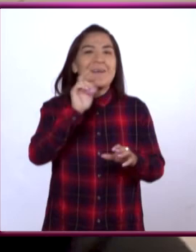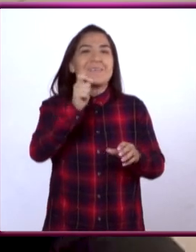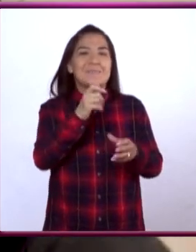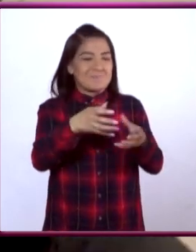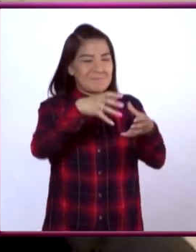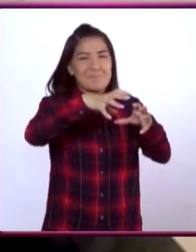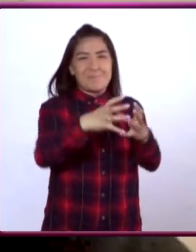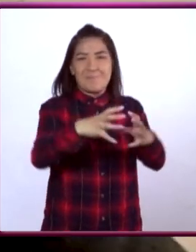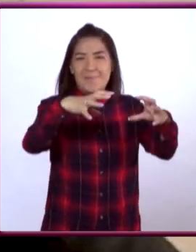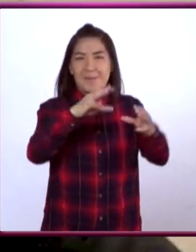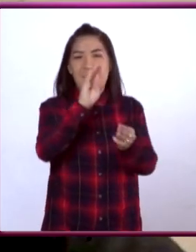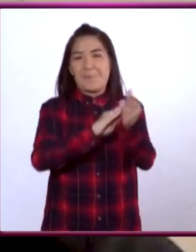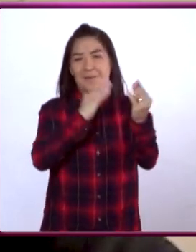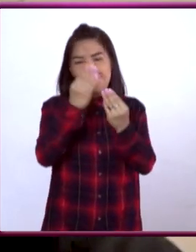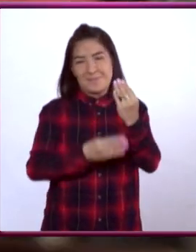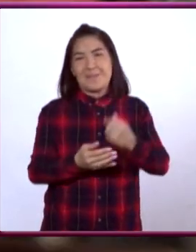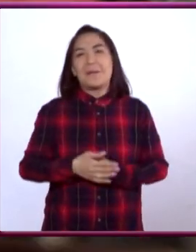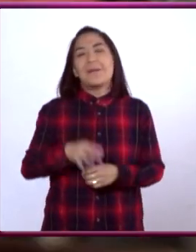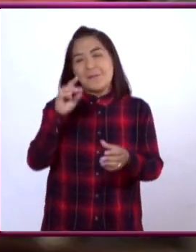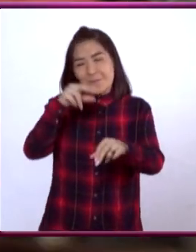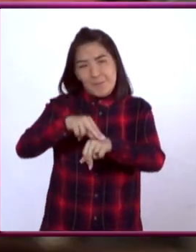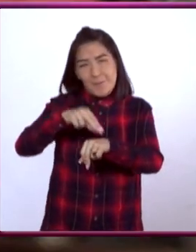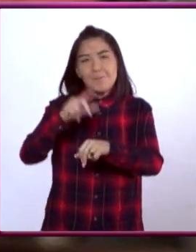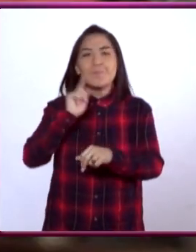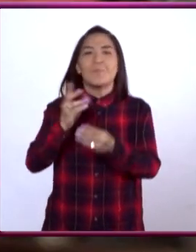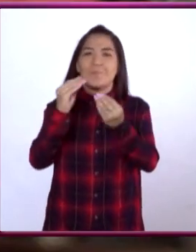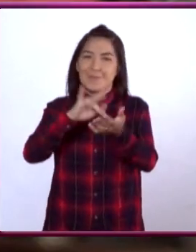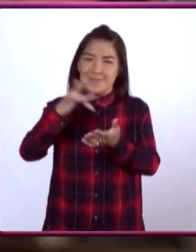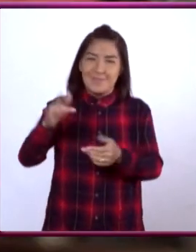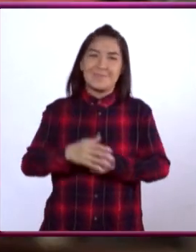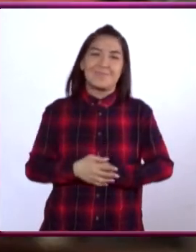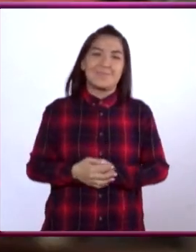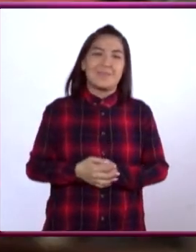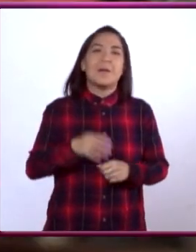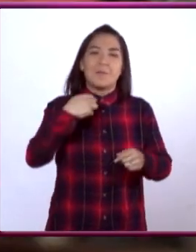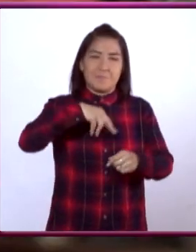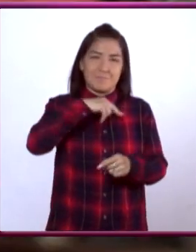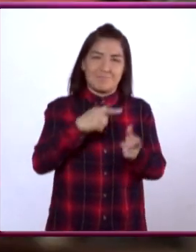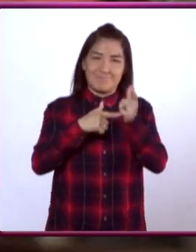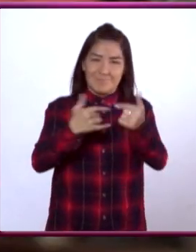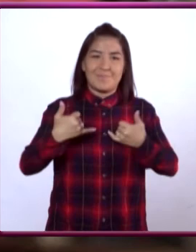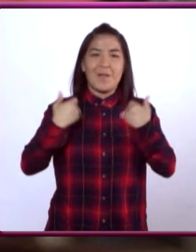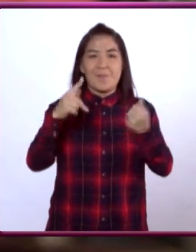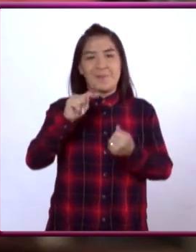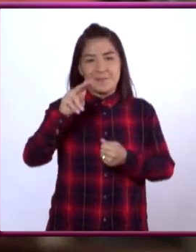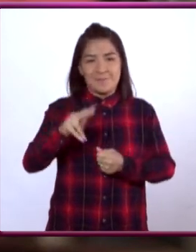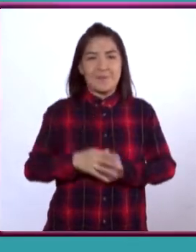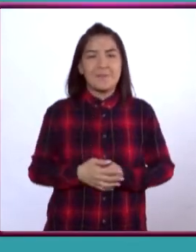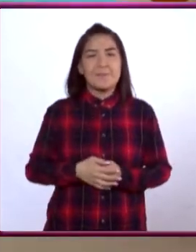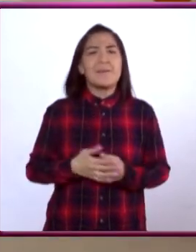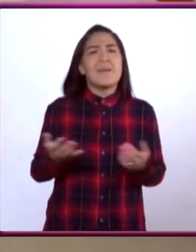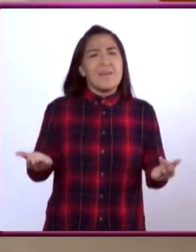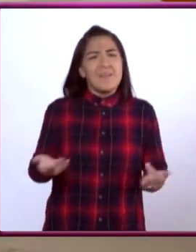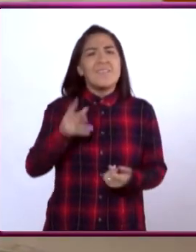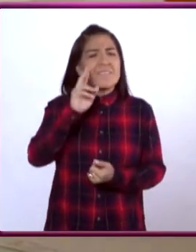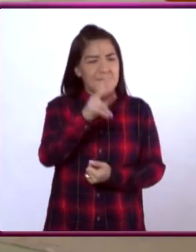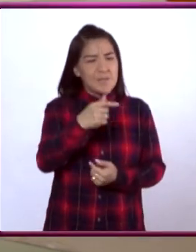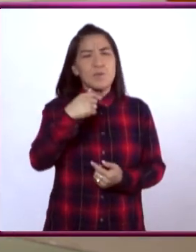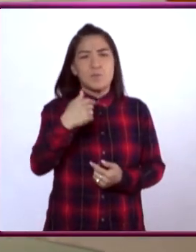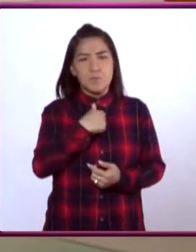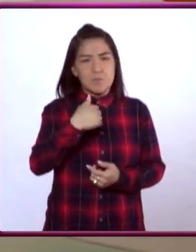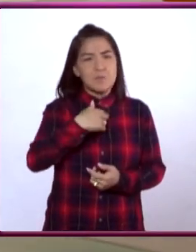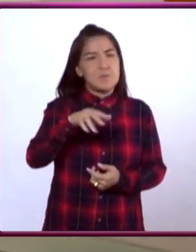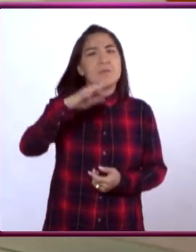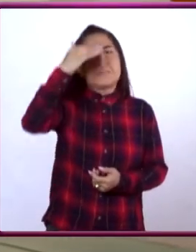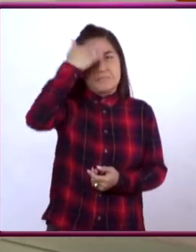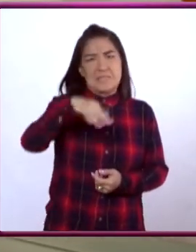un bonchecito de plátanos por ahí. Doctora Cortés, muchísimas gracias por tu tiempo y nosotros continuamos en Jóvenes en TV. Ah, fíjate, yo